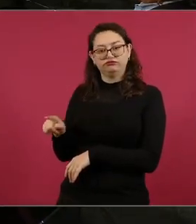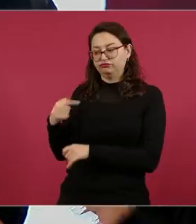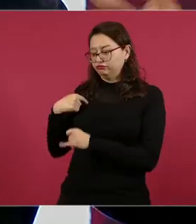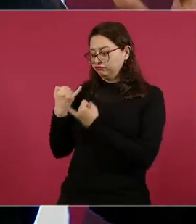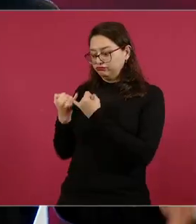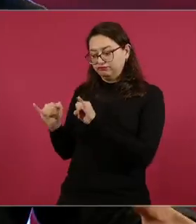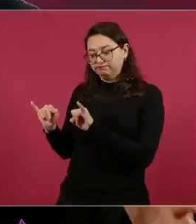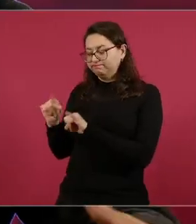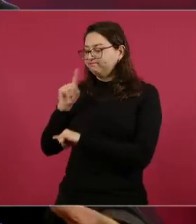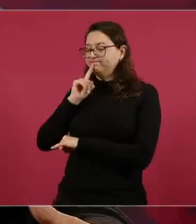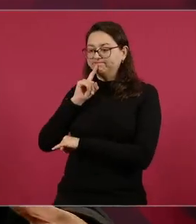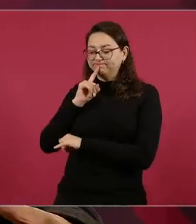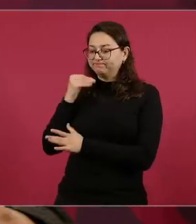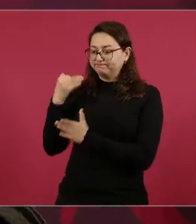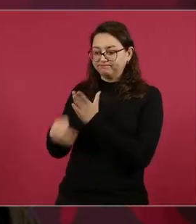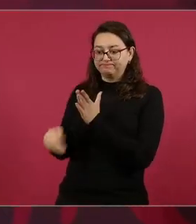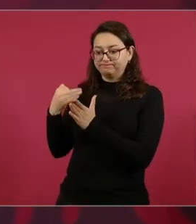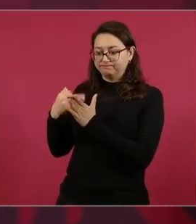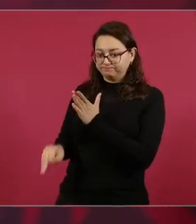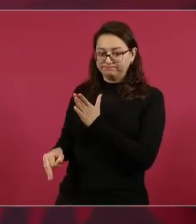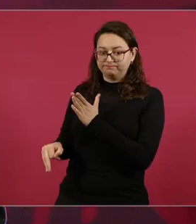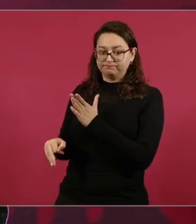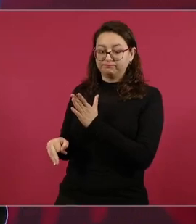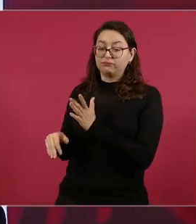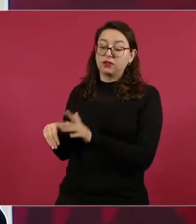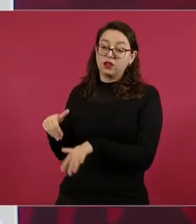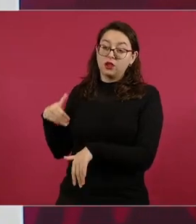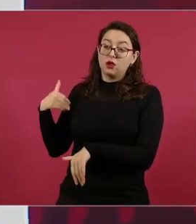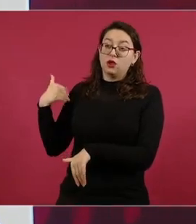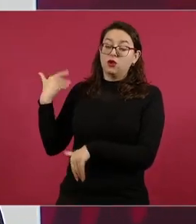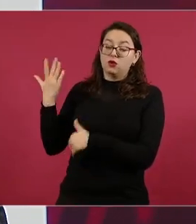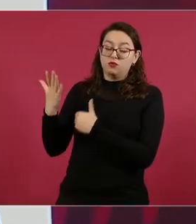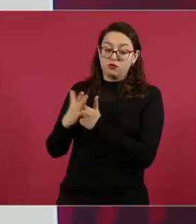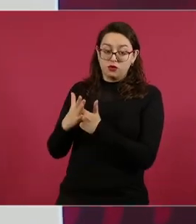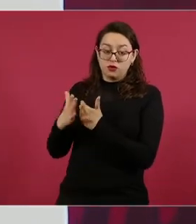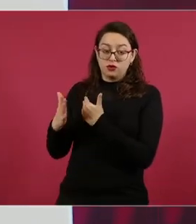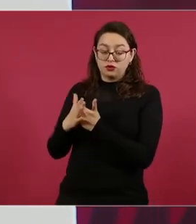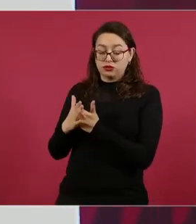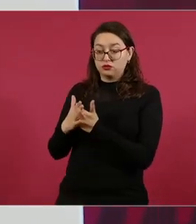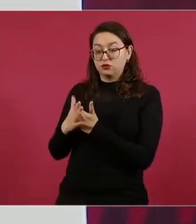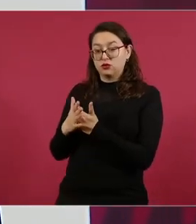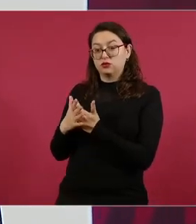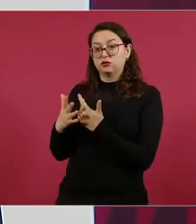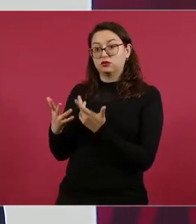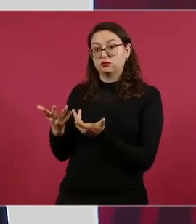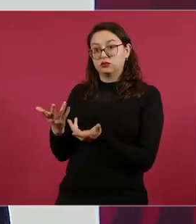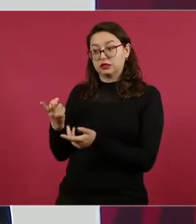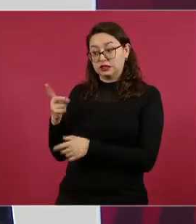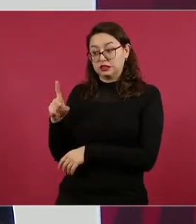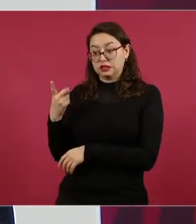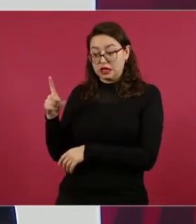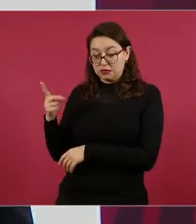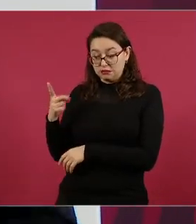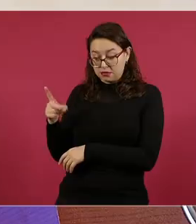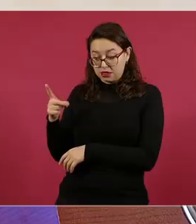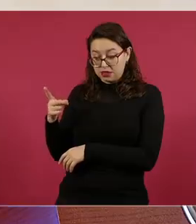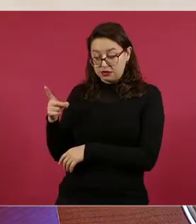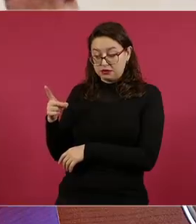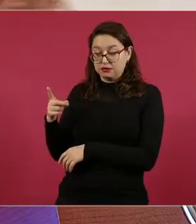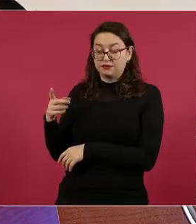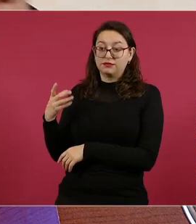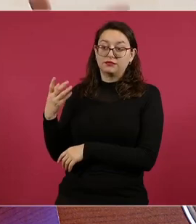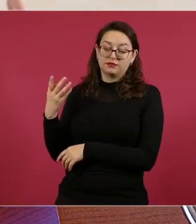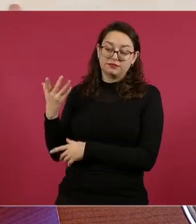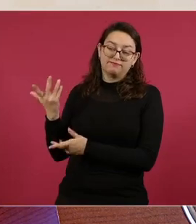la obra civil y a finales del año próximo ya va a estar produciendo, pero esto